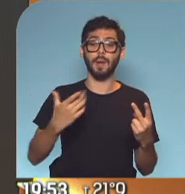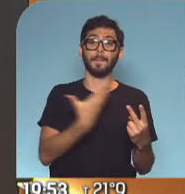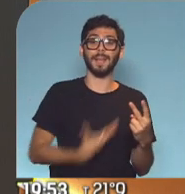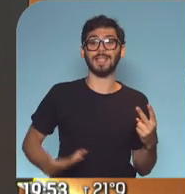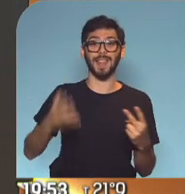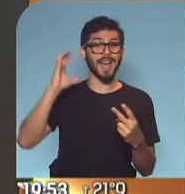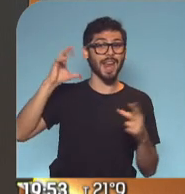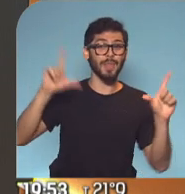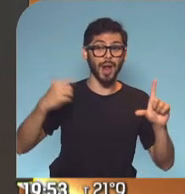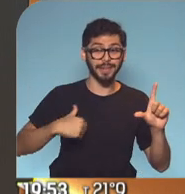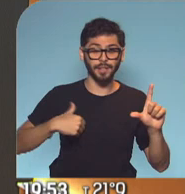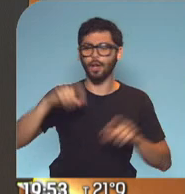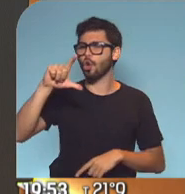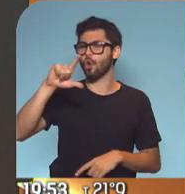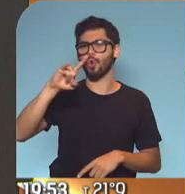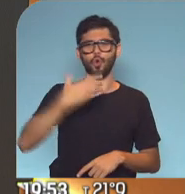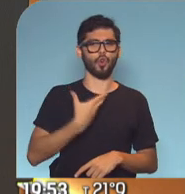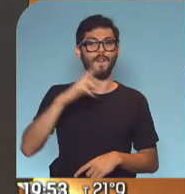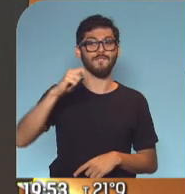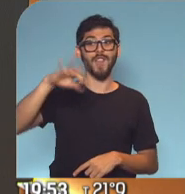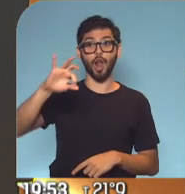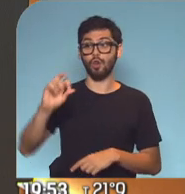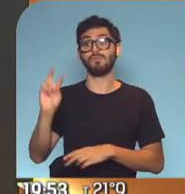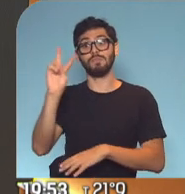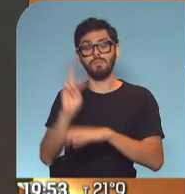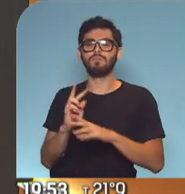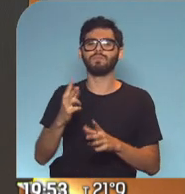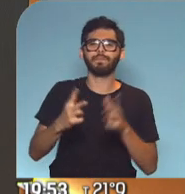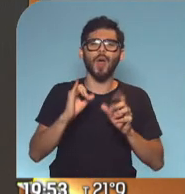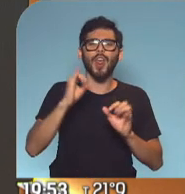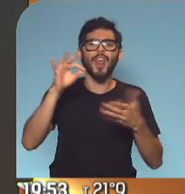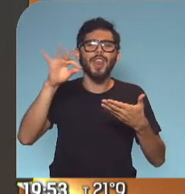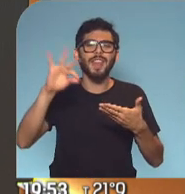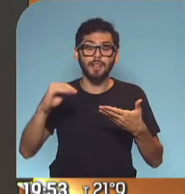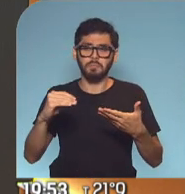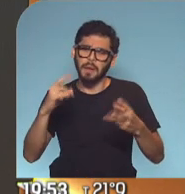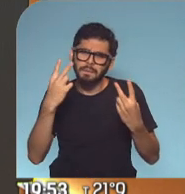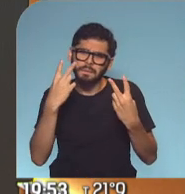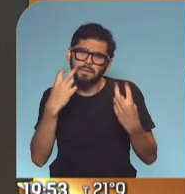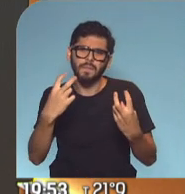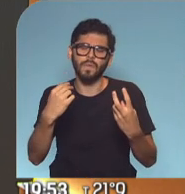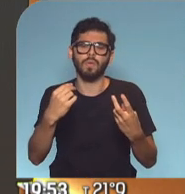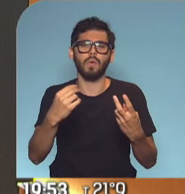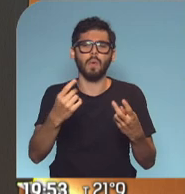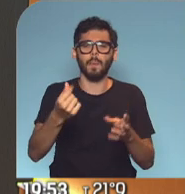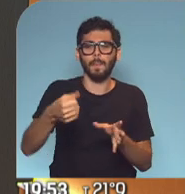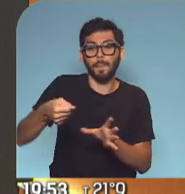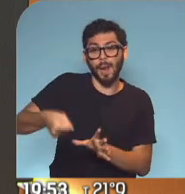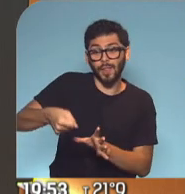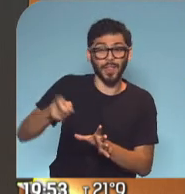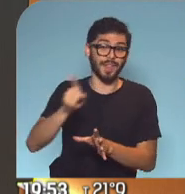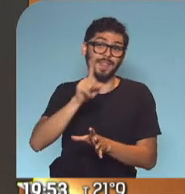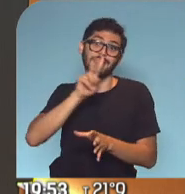Rosario Lufrano, brindaron detalles acerca de la causa en la que se investiga el retiro de dinero en efectivo de la cuenta de